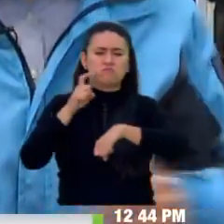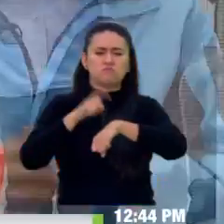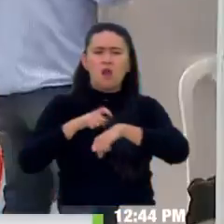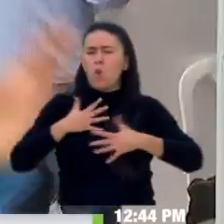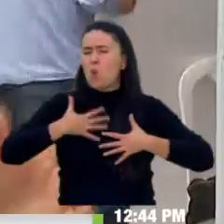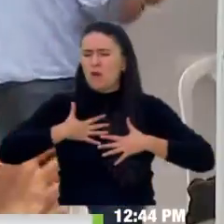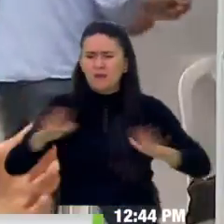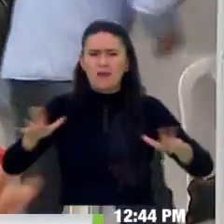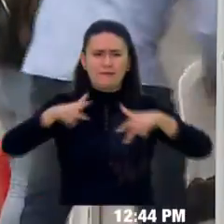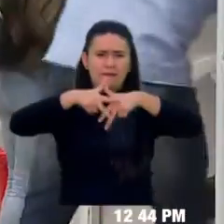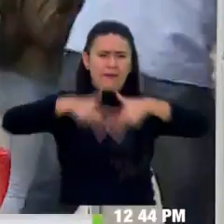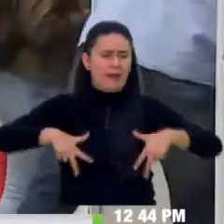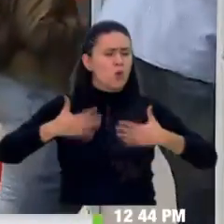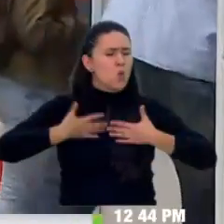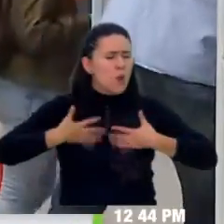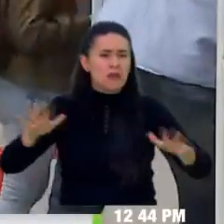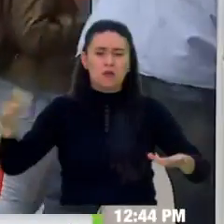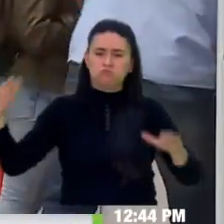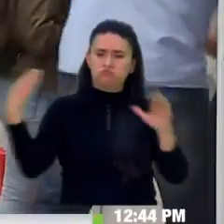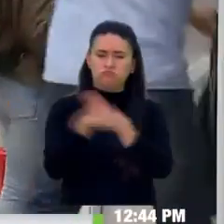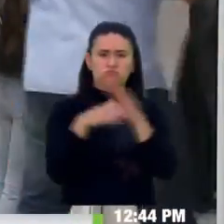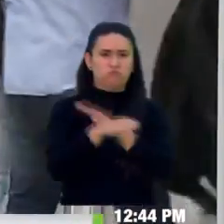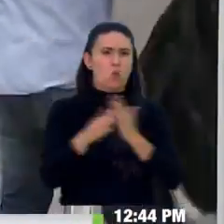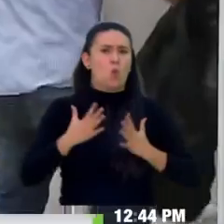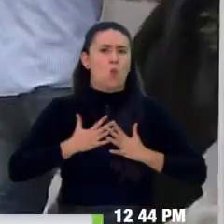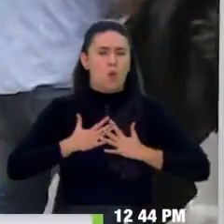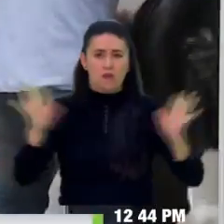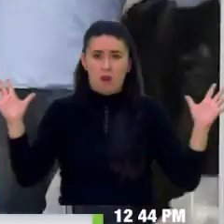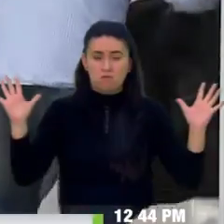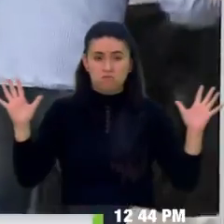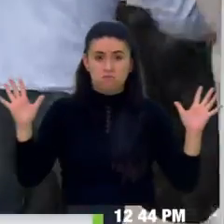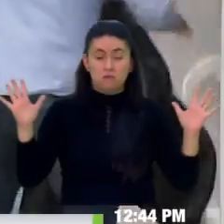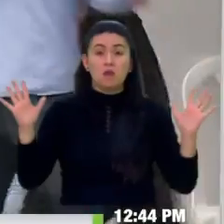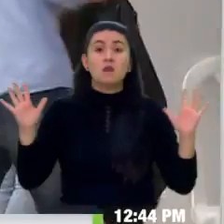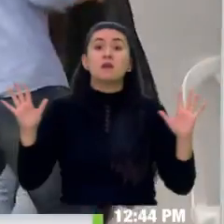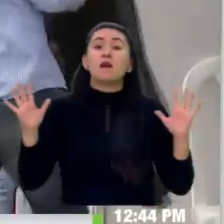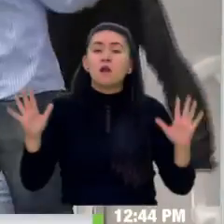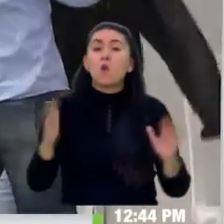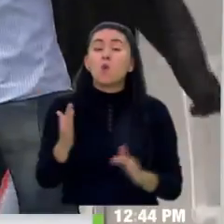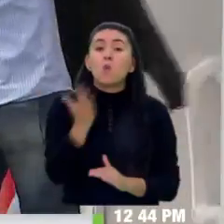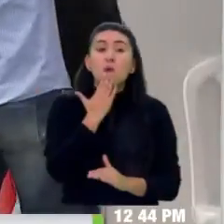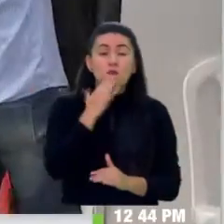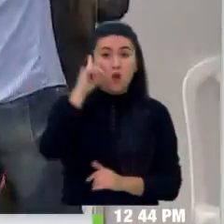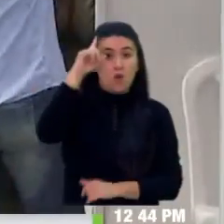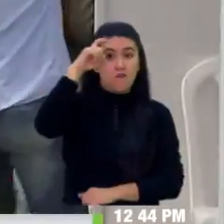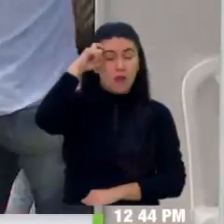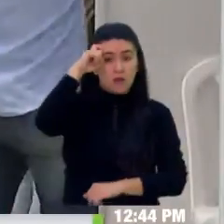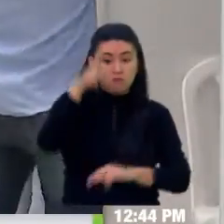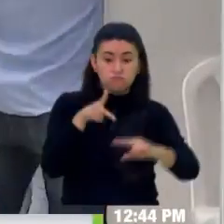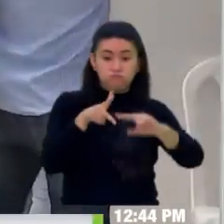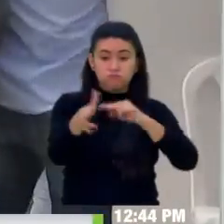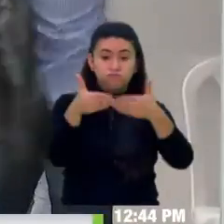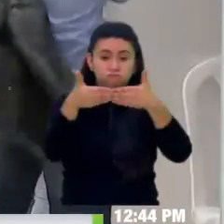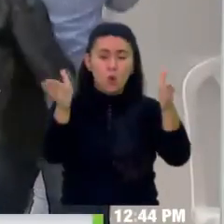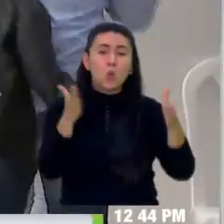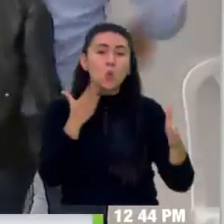condición, a cualquiera de los puntos. Y esa vacunación sin barreras esperamos que la habilite el Gobierno Nacional a partir de agosto.